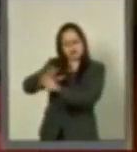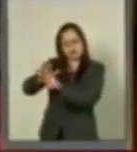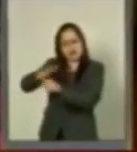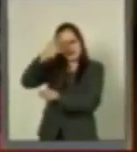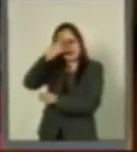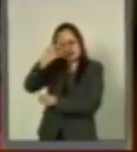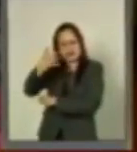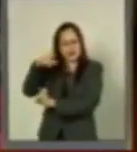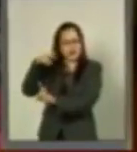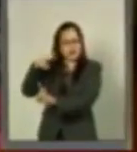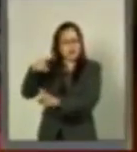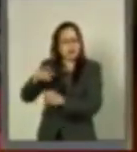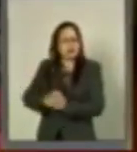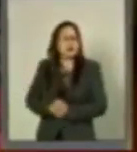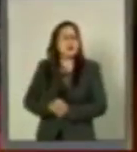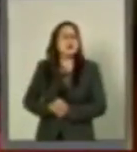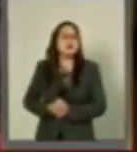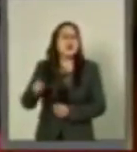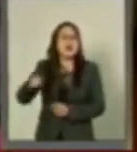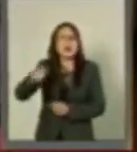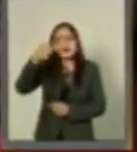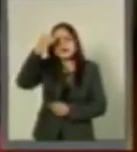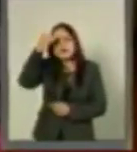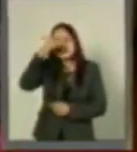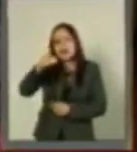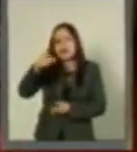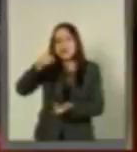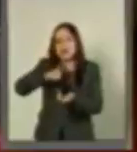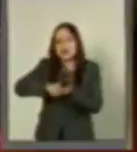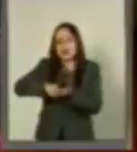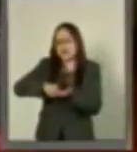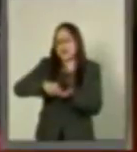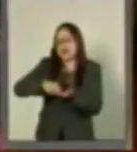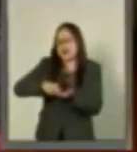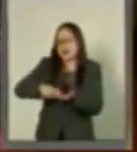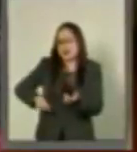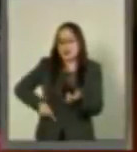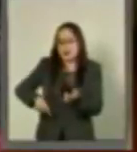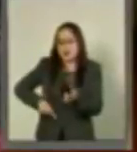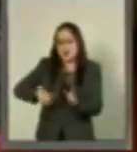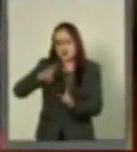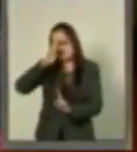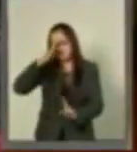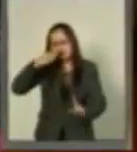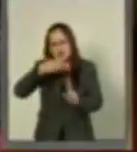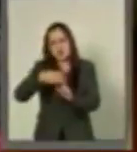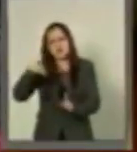que conoce la complejidad de los retos que enfrentamos.